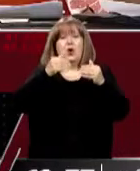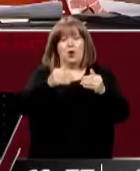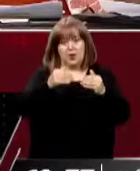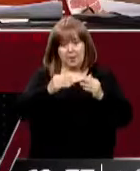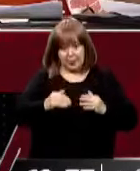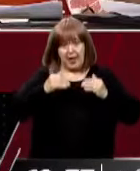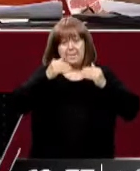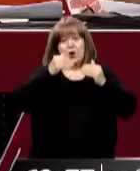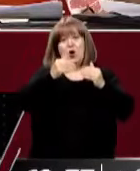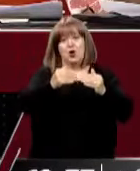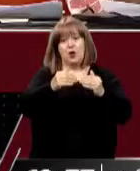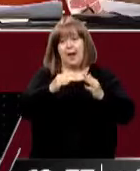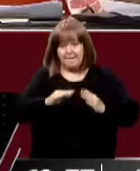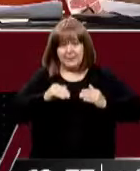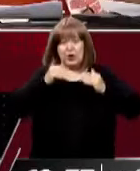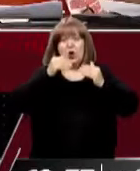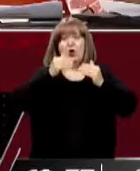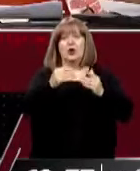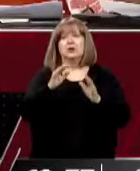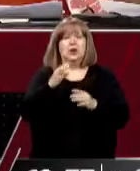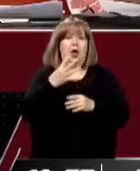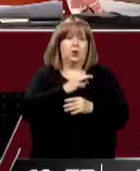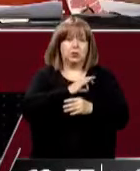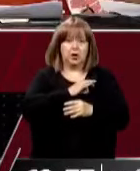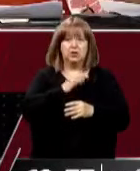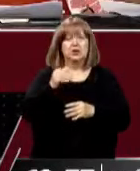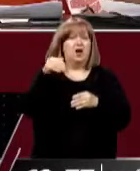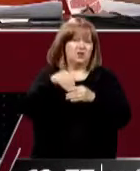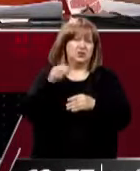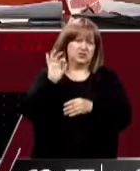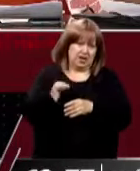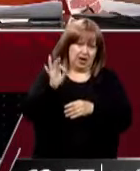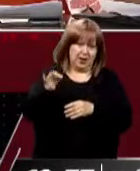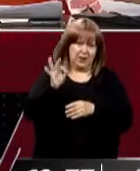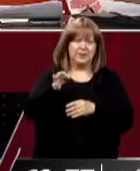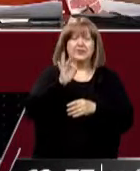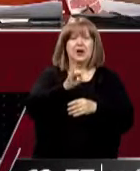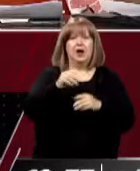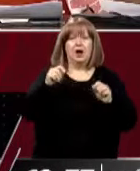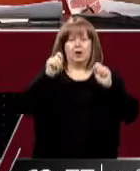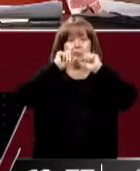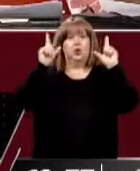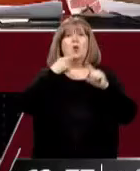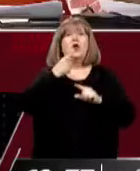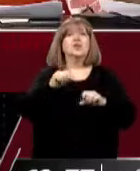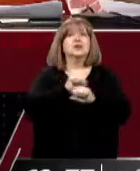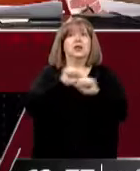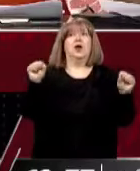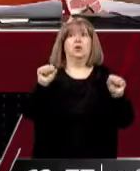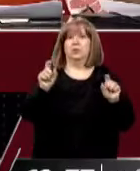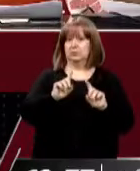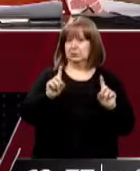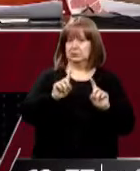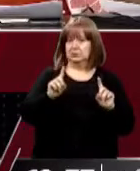y están al tanto, porque si ellos la votaron, deben saber. Entonces hoy se escandalizan porque es una oportunidad política